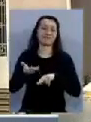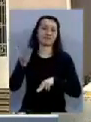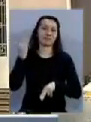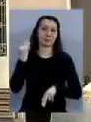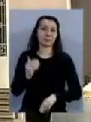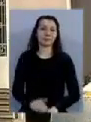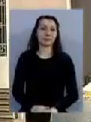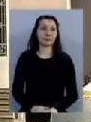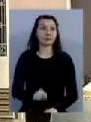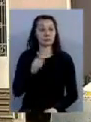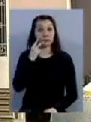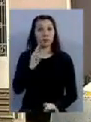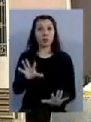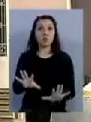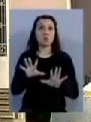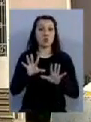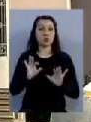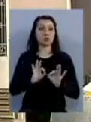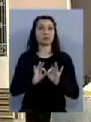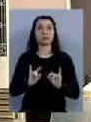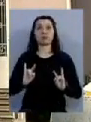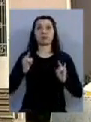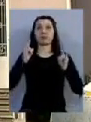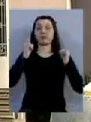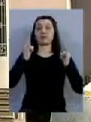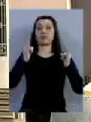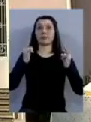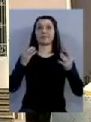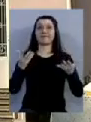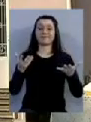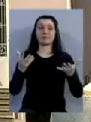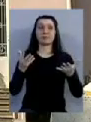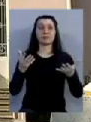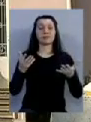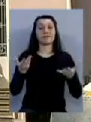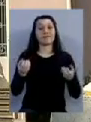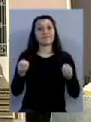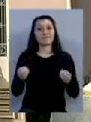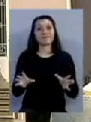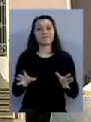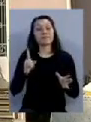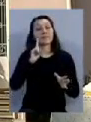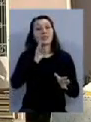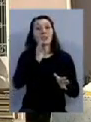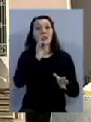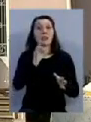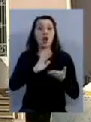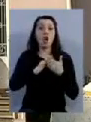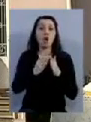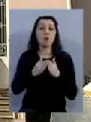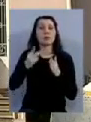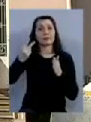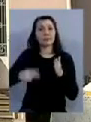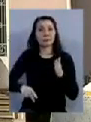Esto, que es una maravilla arquitectónica, ¿no es cierto?, va a quedar para la comunidad,